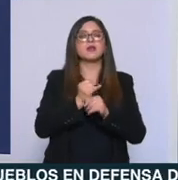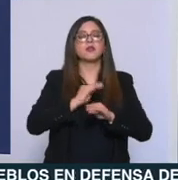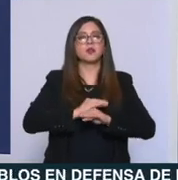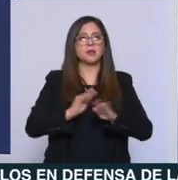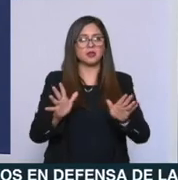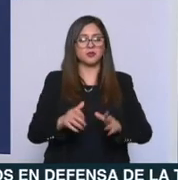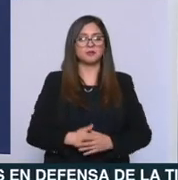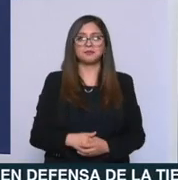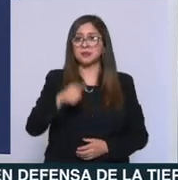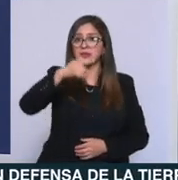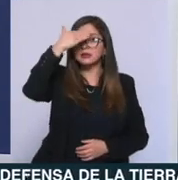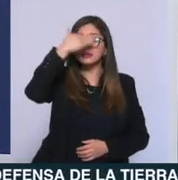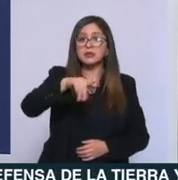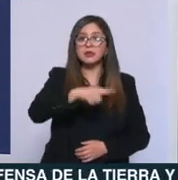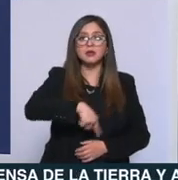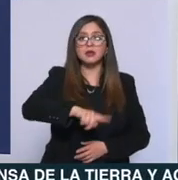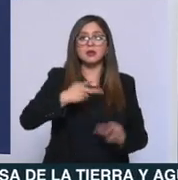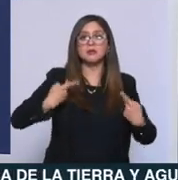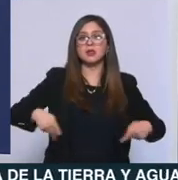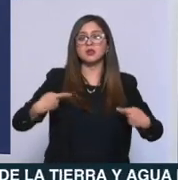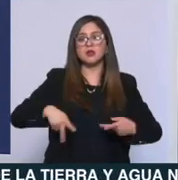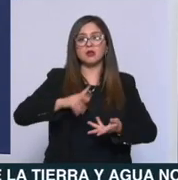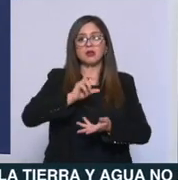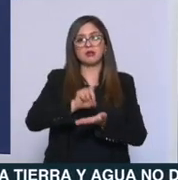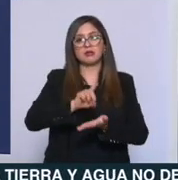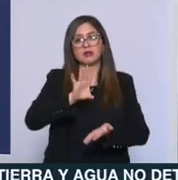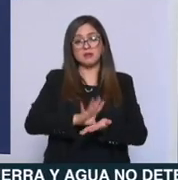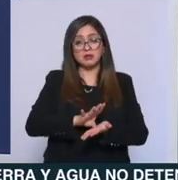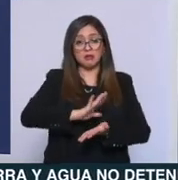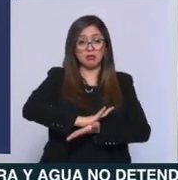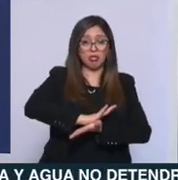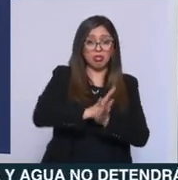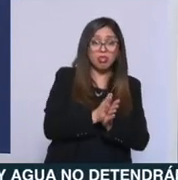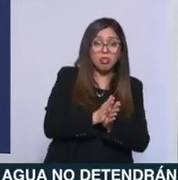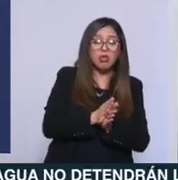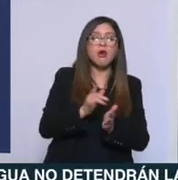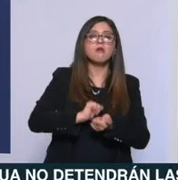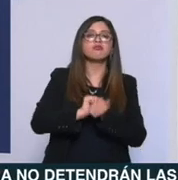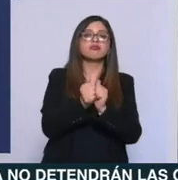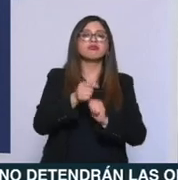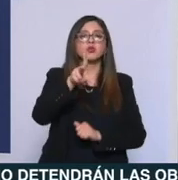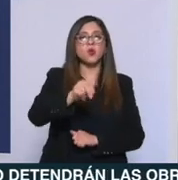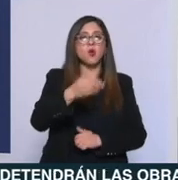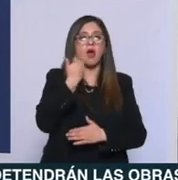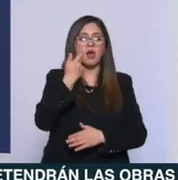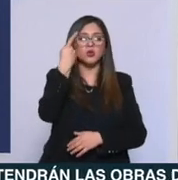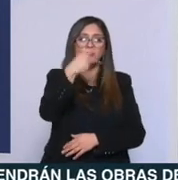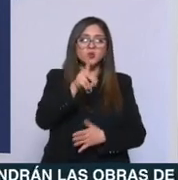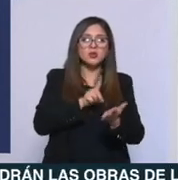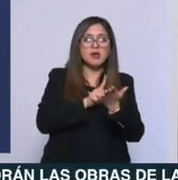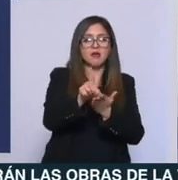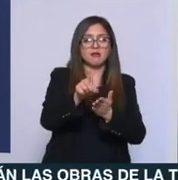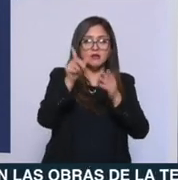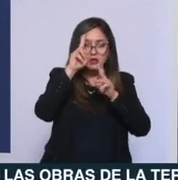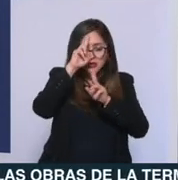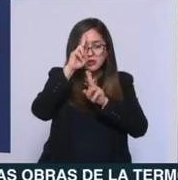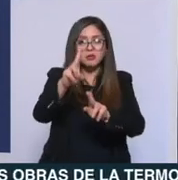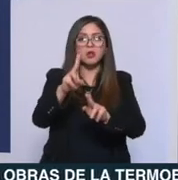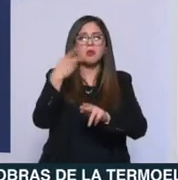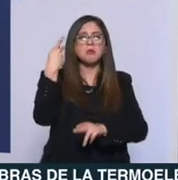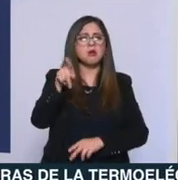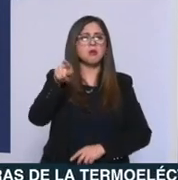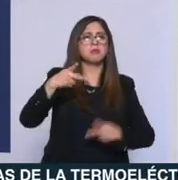La discriminación que viven a diario las personas con discapacidad en el país les impide un acceso pleno a sus derechos, pero han sabido enfrentarlos